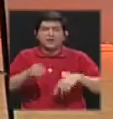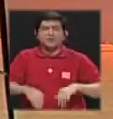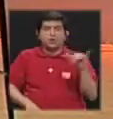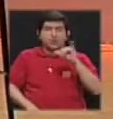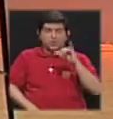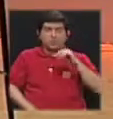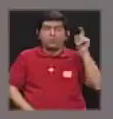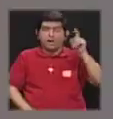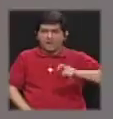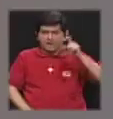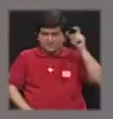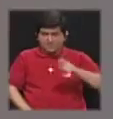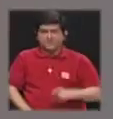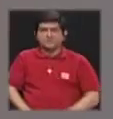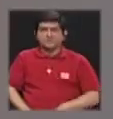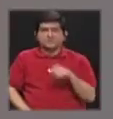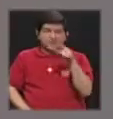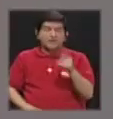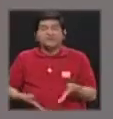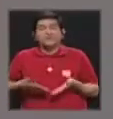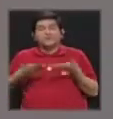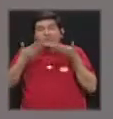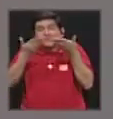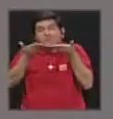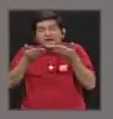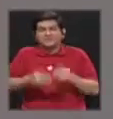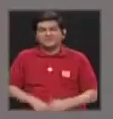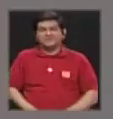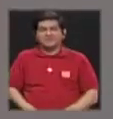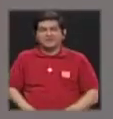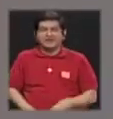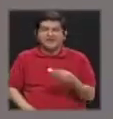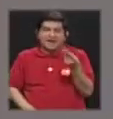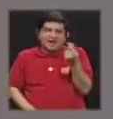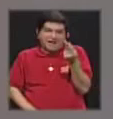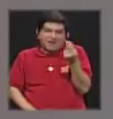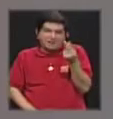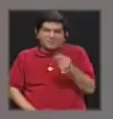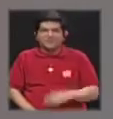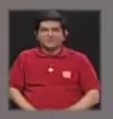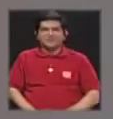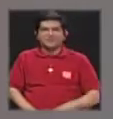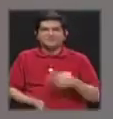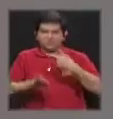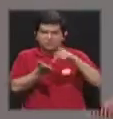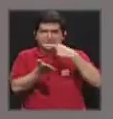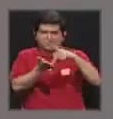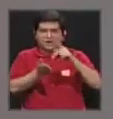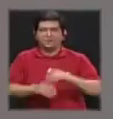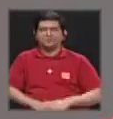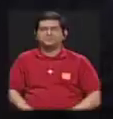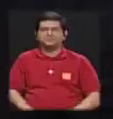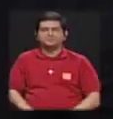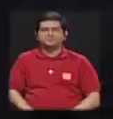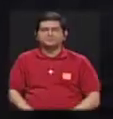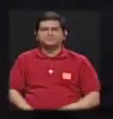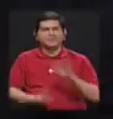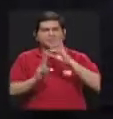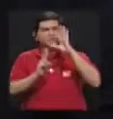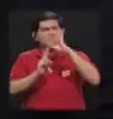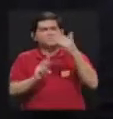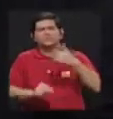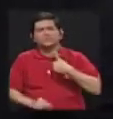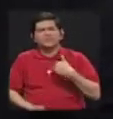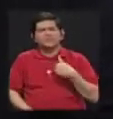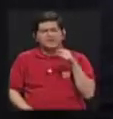se va a achacar, digámoslo así, a acreditar al costo de la tarifa de peaje. ¿Cuál es la alternativa en el caso de